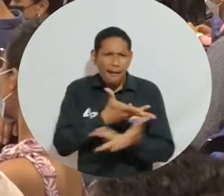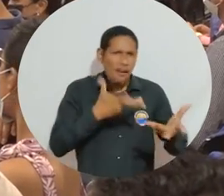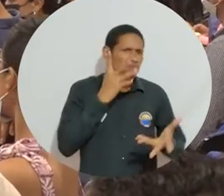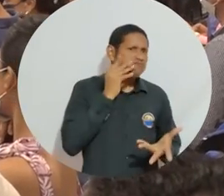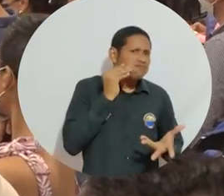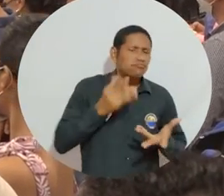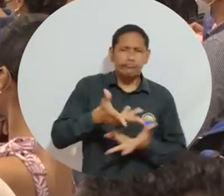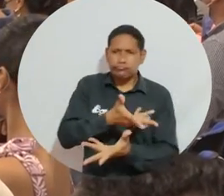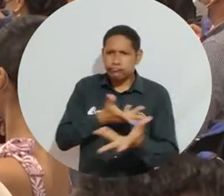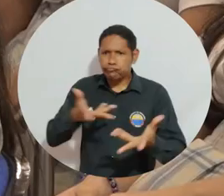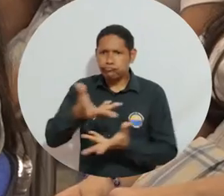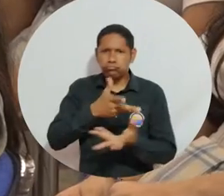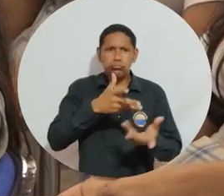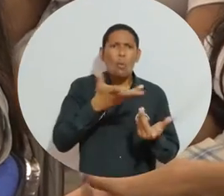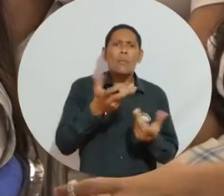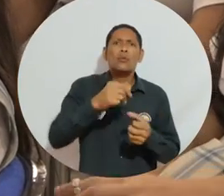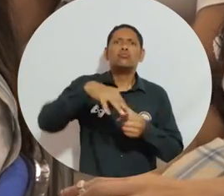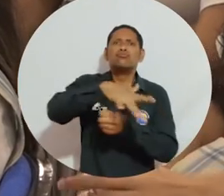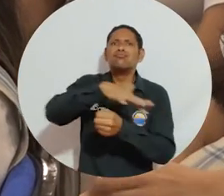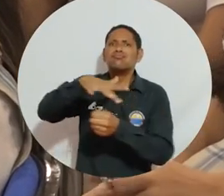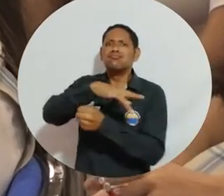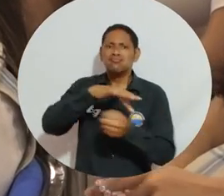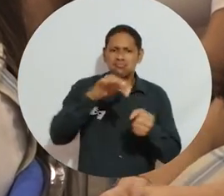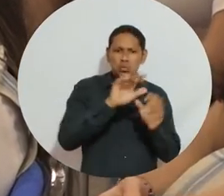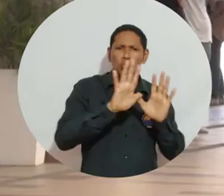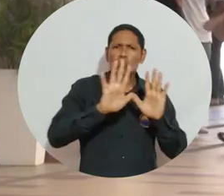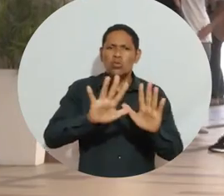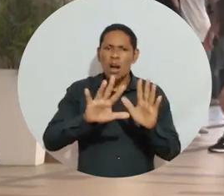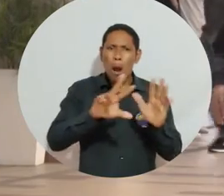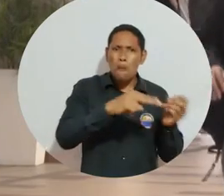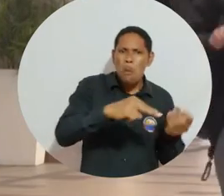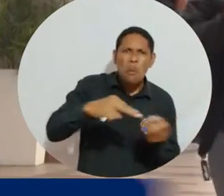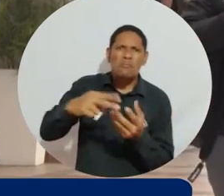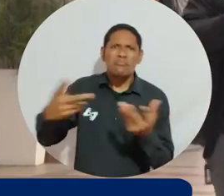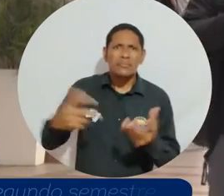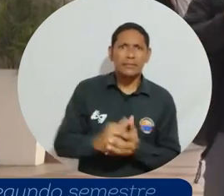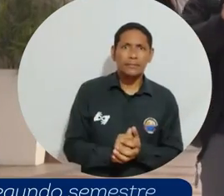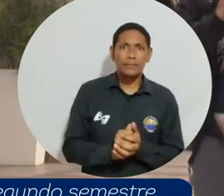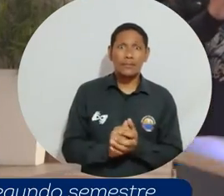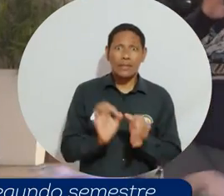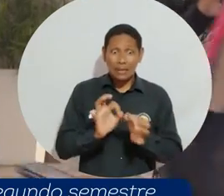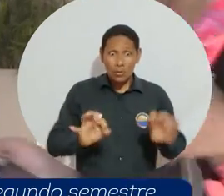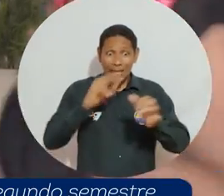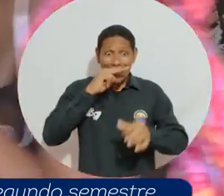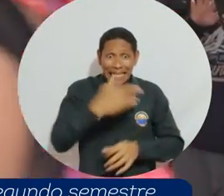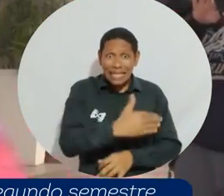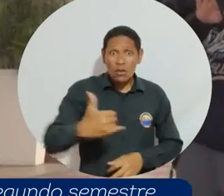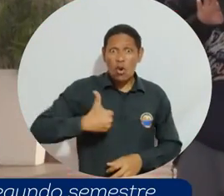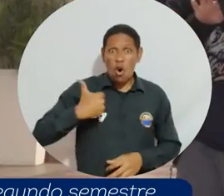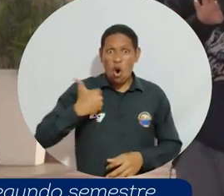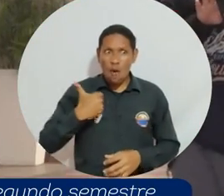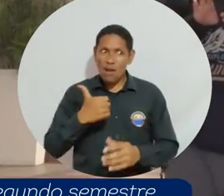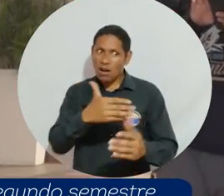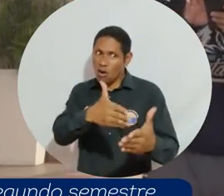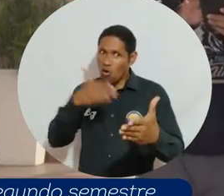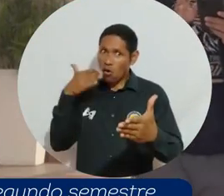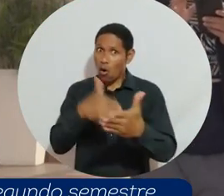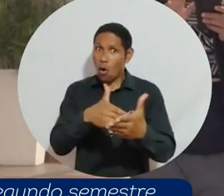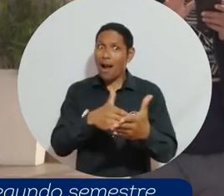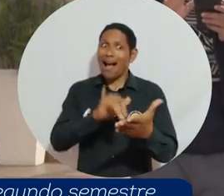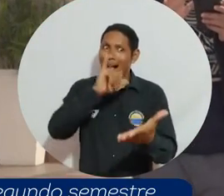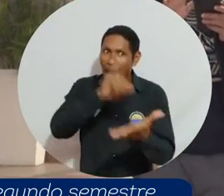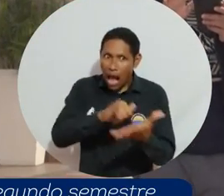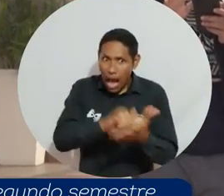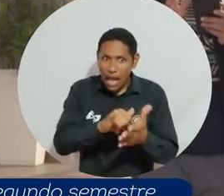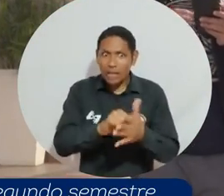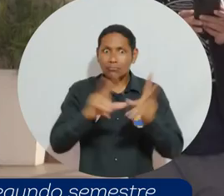compartieron experiencias en sus contextos educativos. Se están centrando mucho en lo que es la violencia contra los niños y los adolescentes y algo